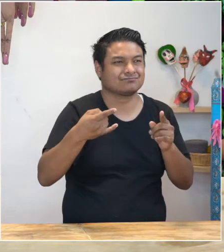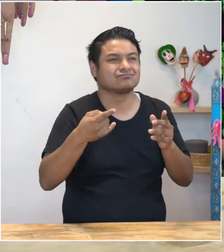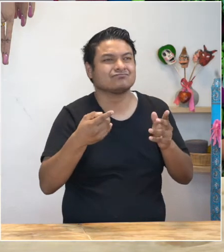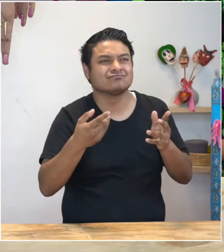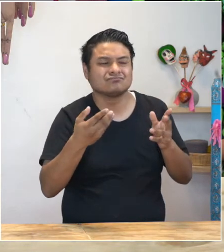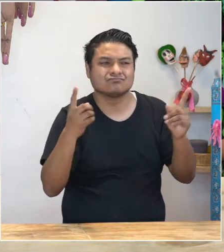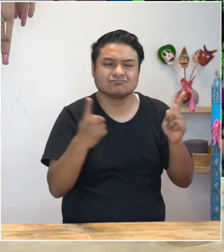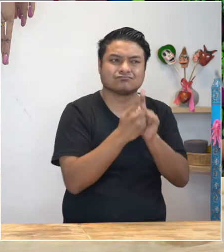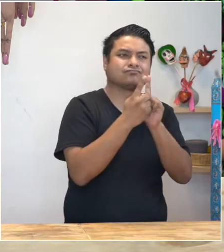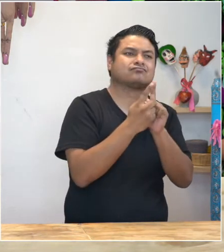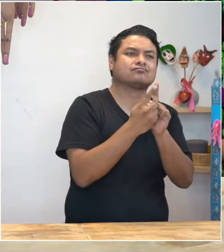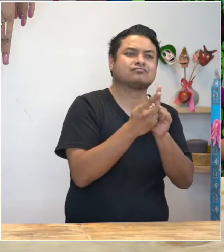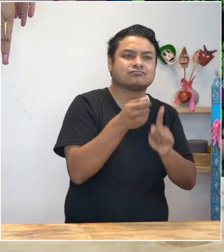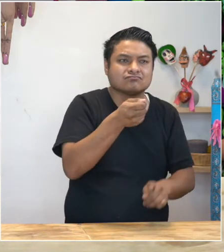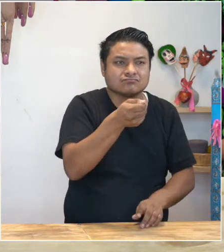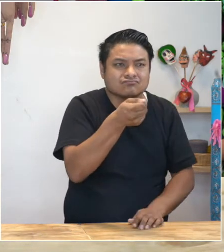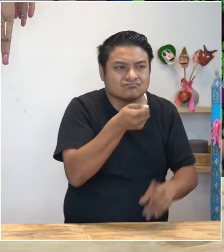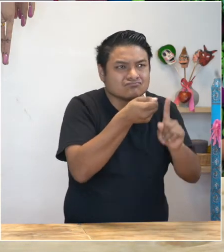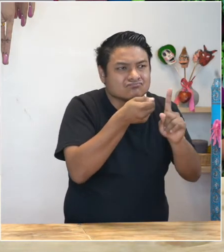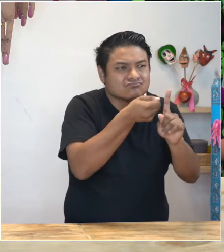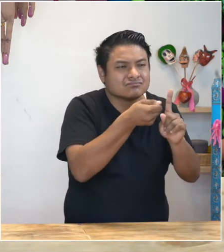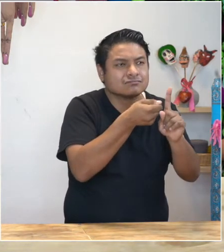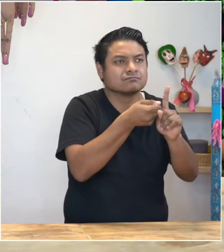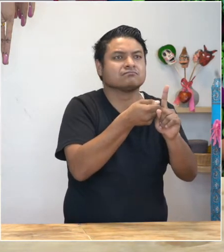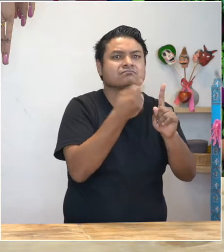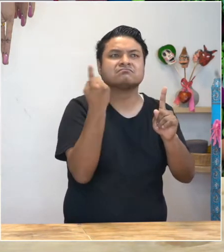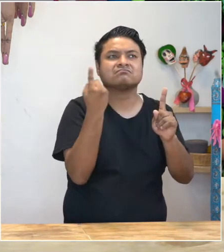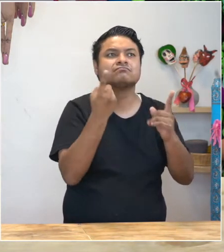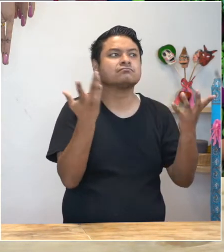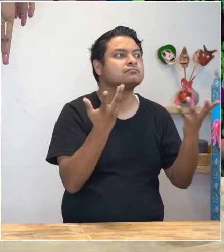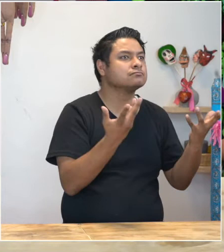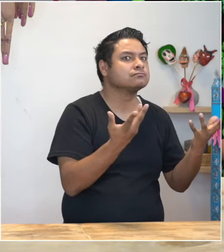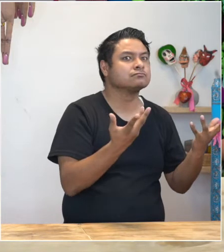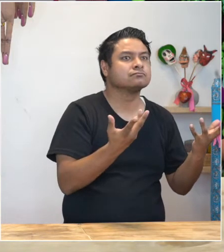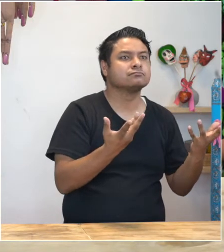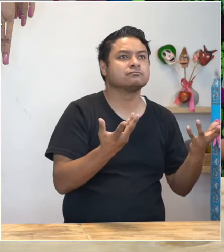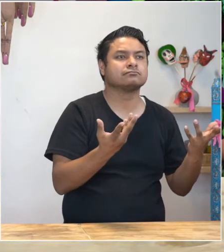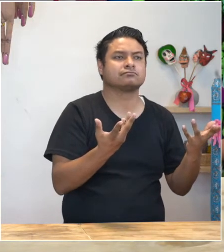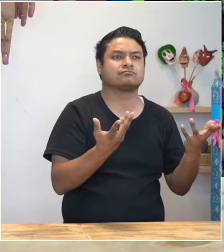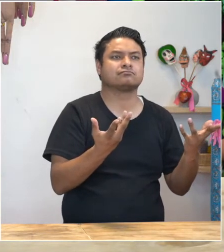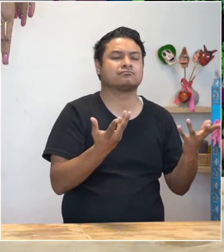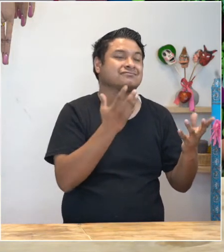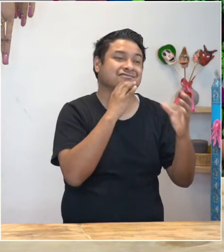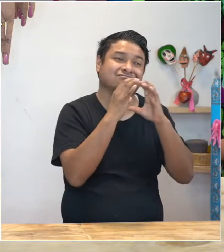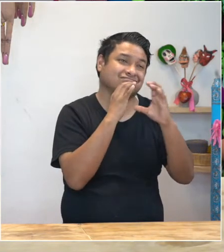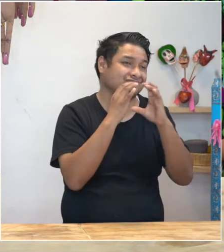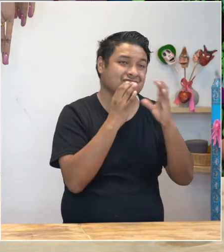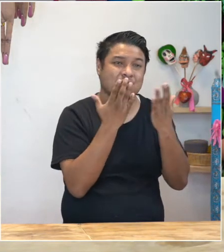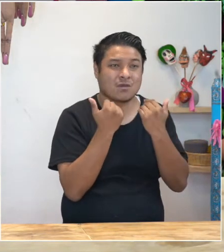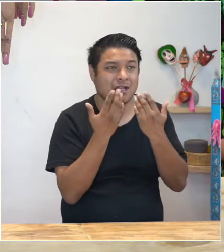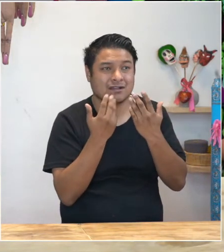algunos establecimientos y en específico comenzamos con el banco. Hicimos un cuadernillo en el que